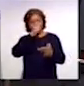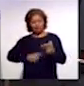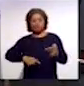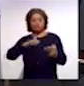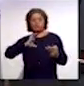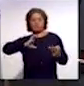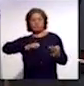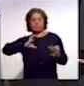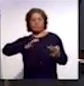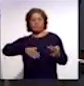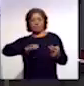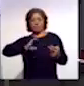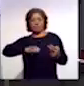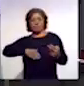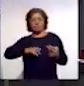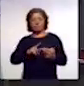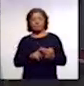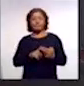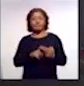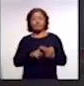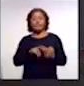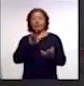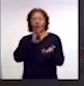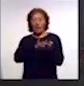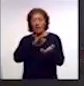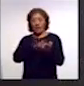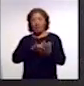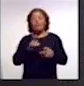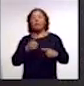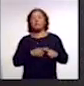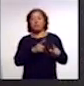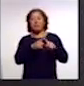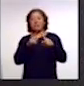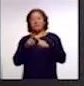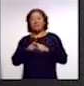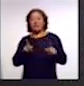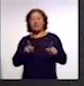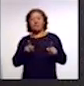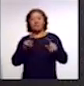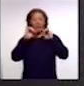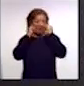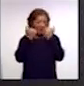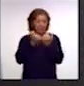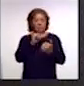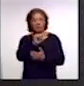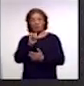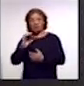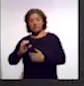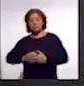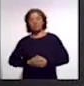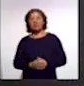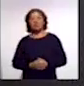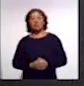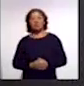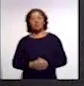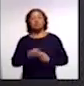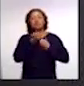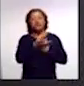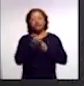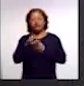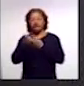realizando apoyamos a distintos asociaciones civiles entregando